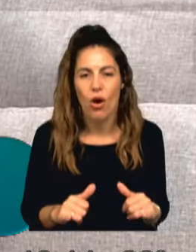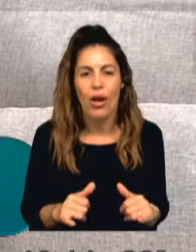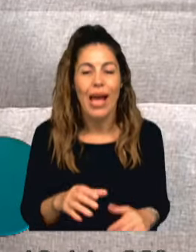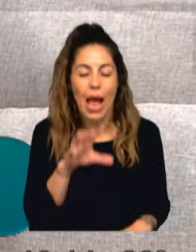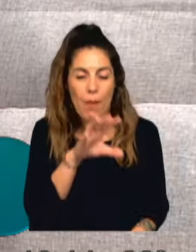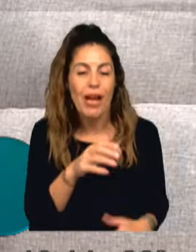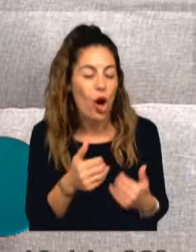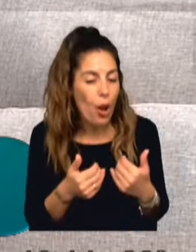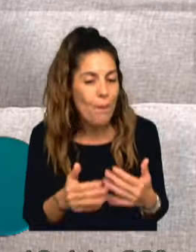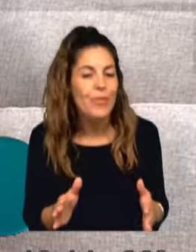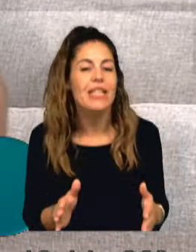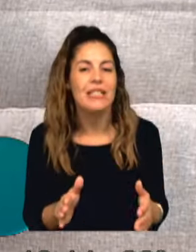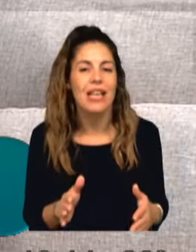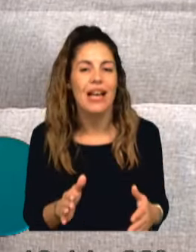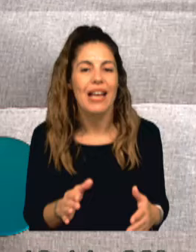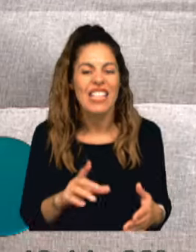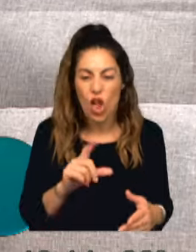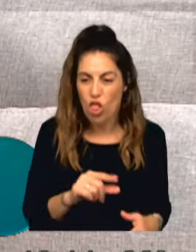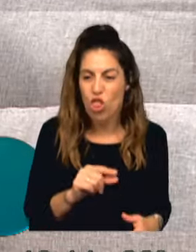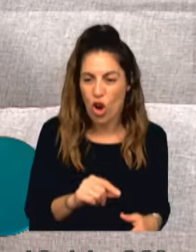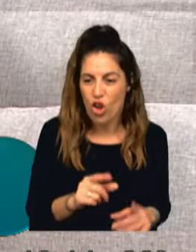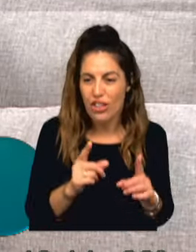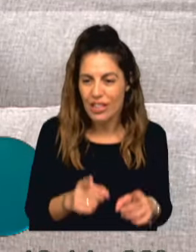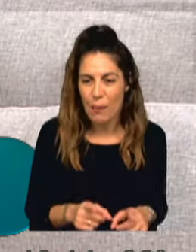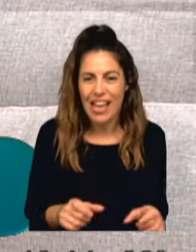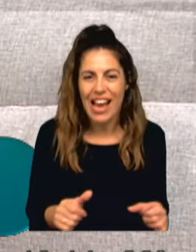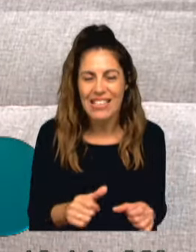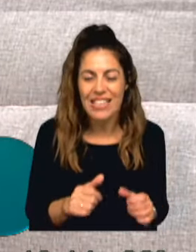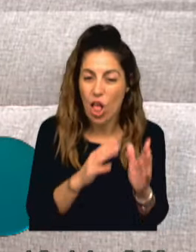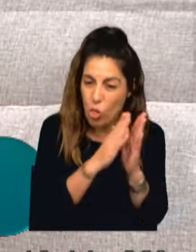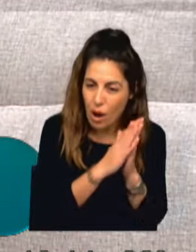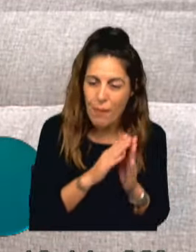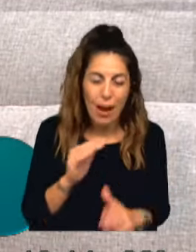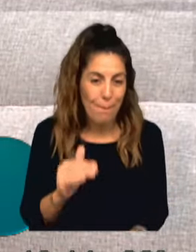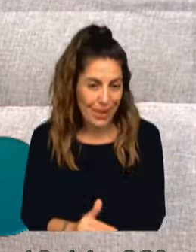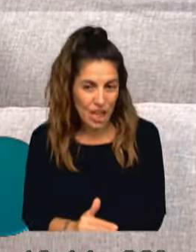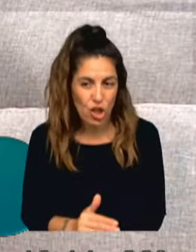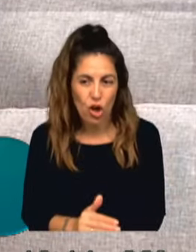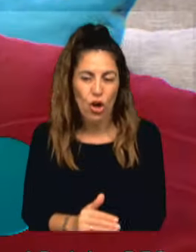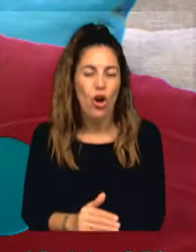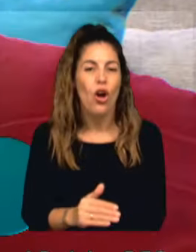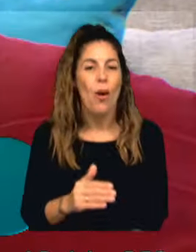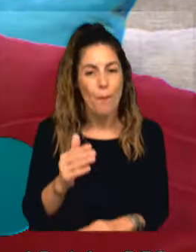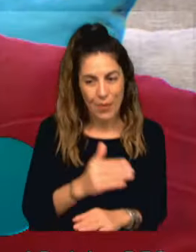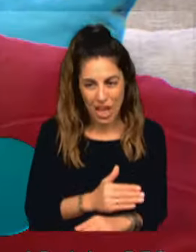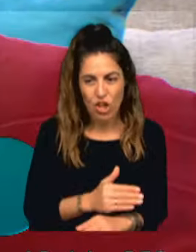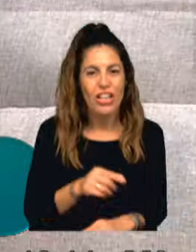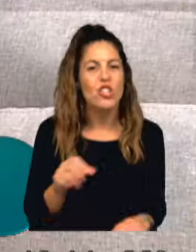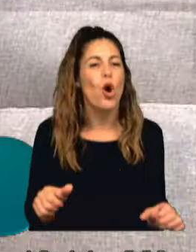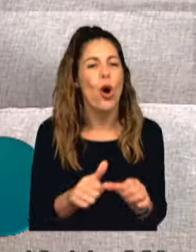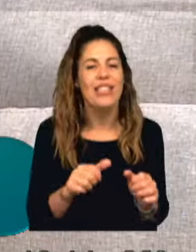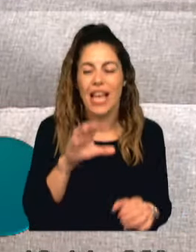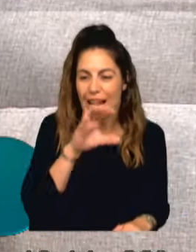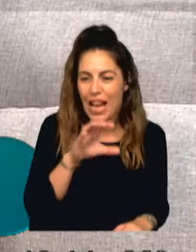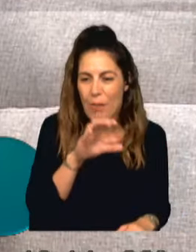perro empieza a tener esos tipos de Dolores que además hacen de que duerma menos porque viste me duele acá me duele allá eso hace de que el